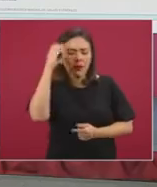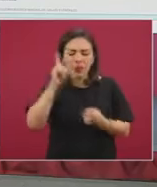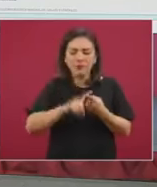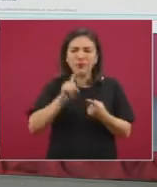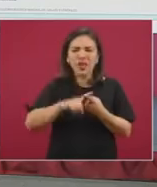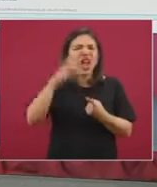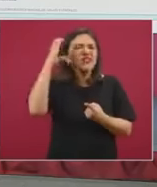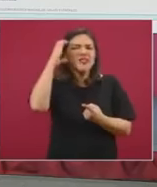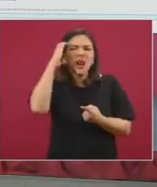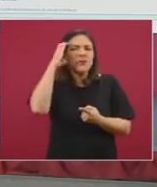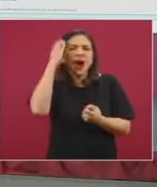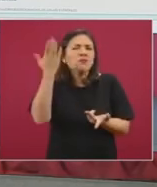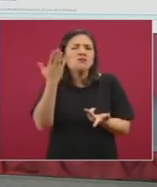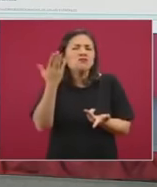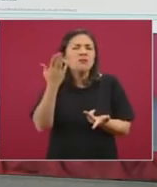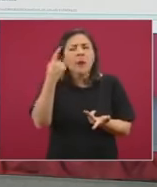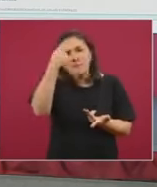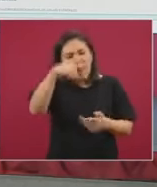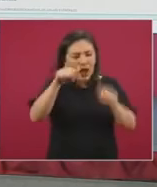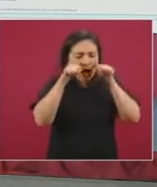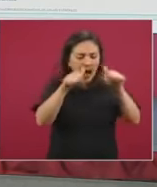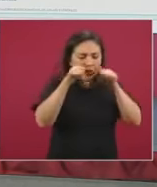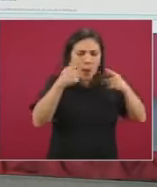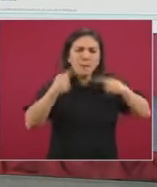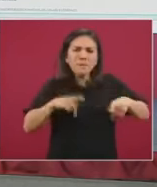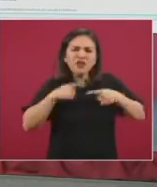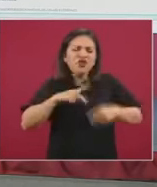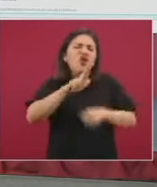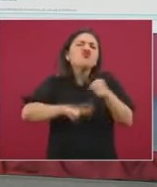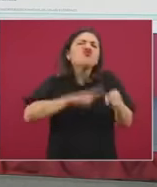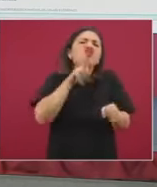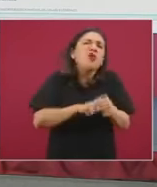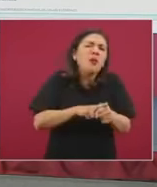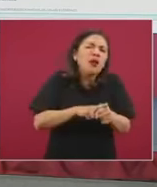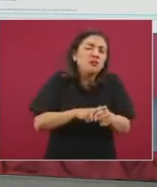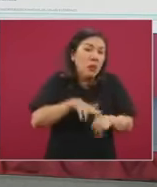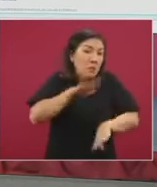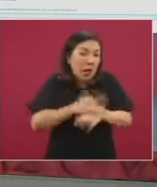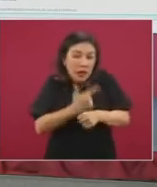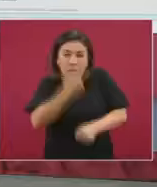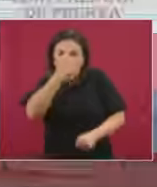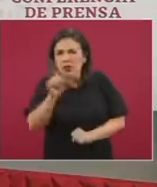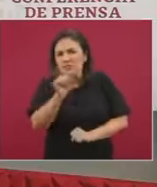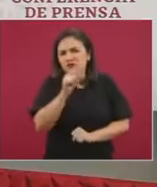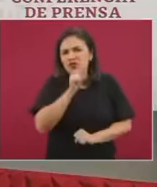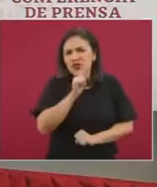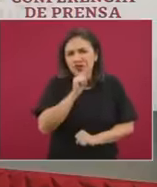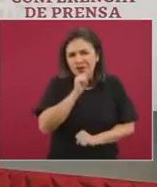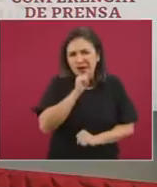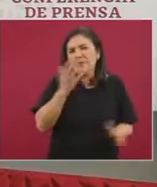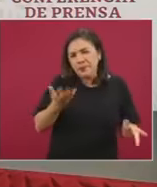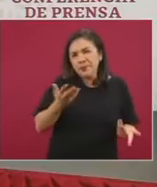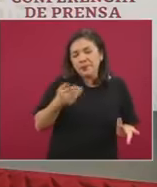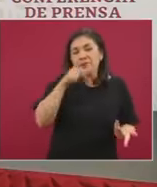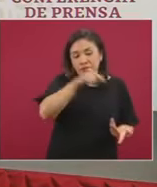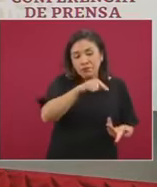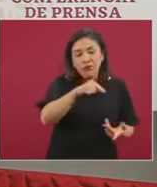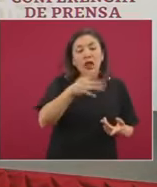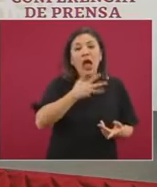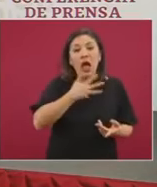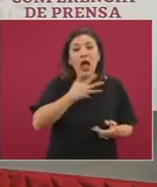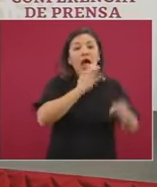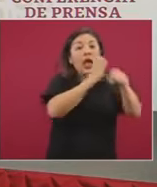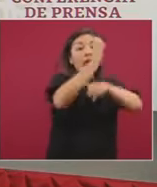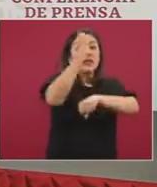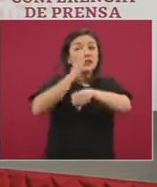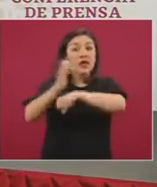camas para la atención de pacientes generales que no están en un estado crítico, en donde también tenemos los